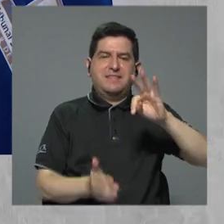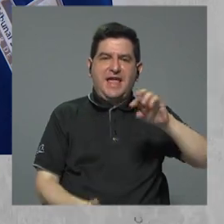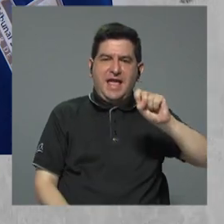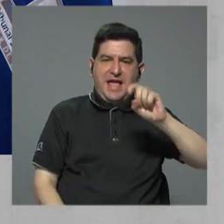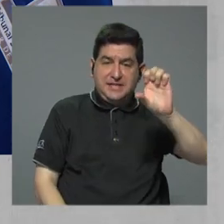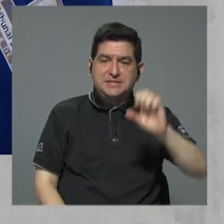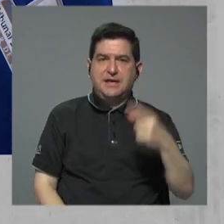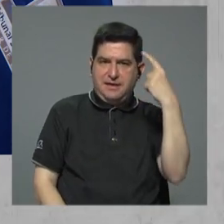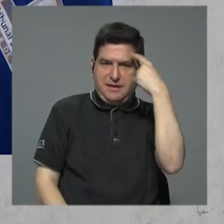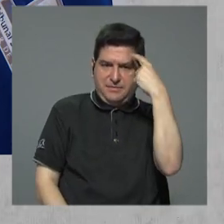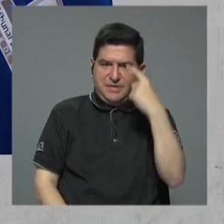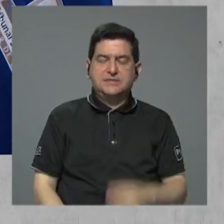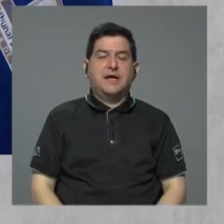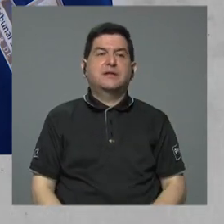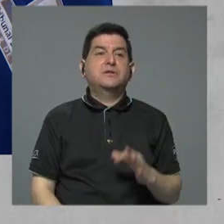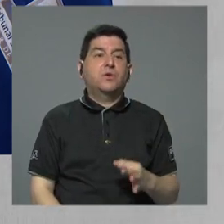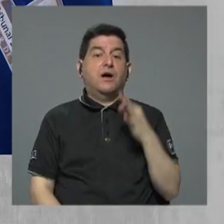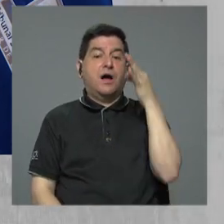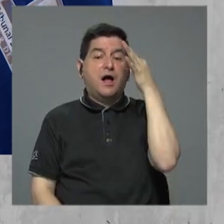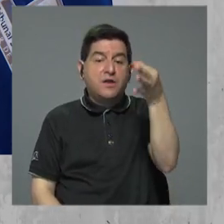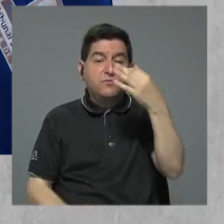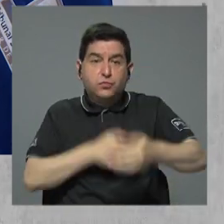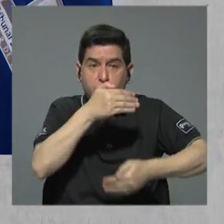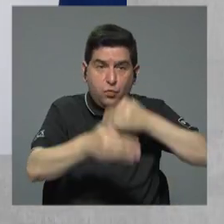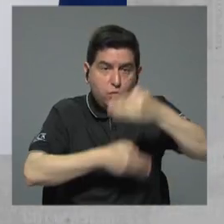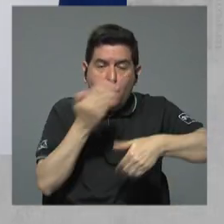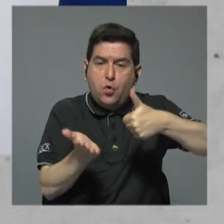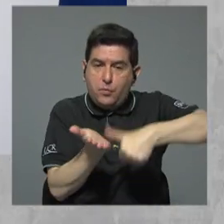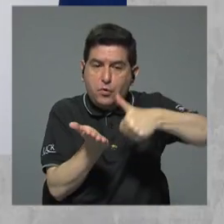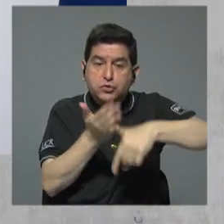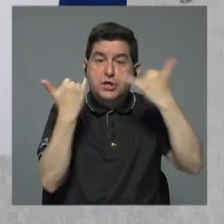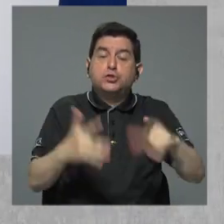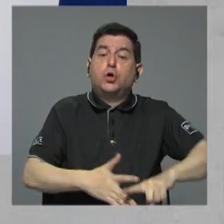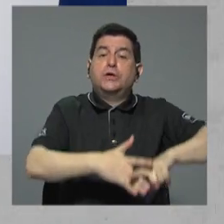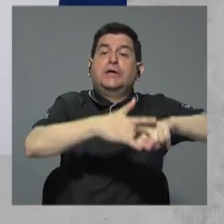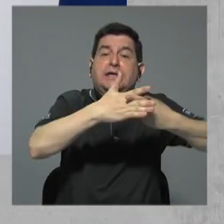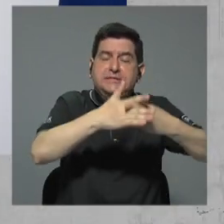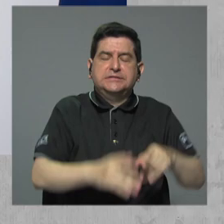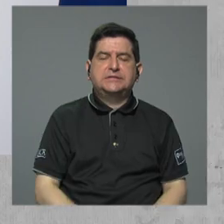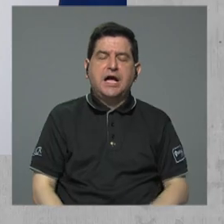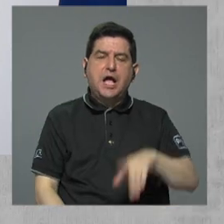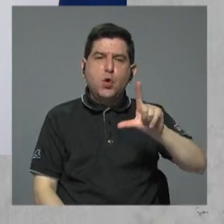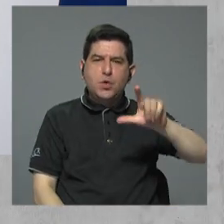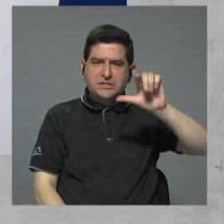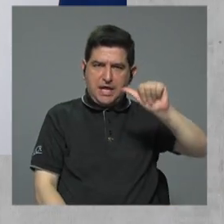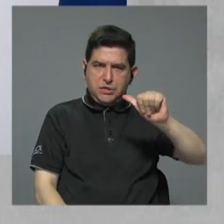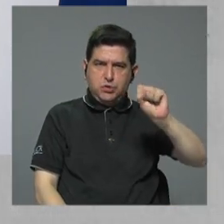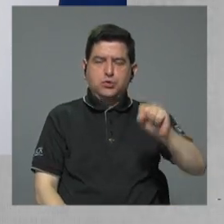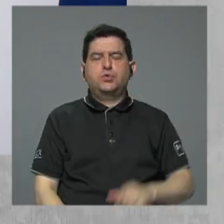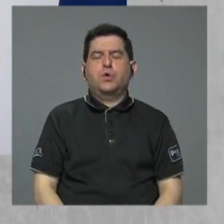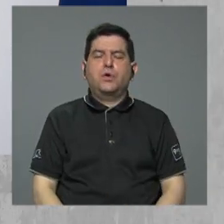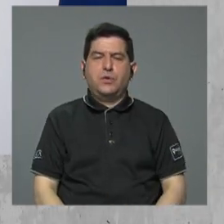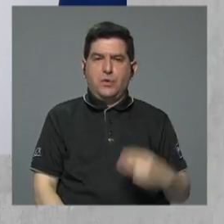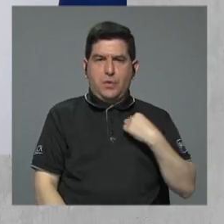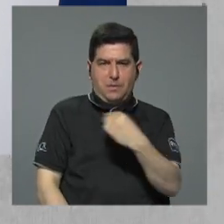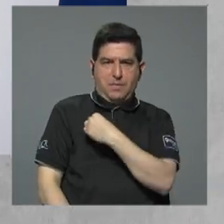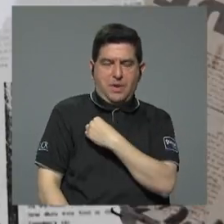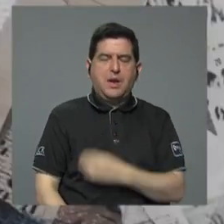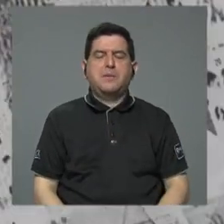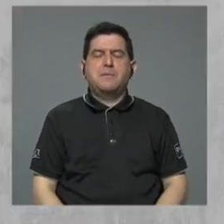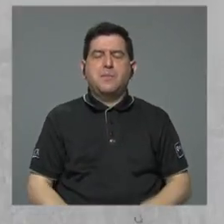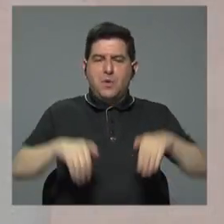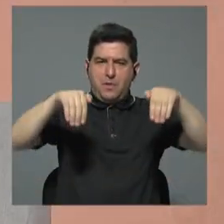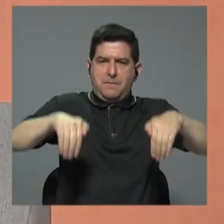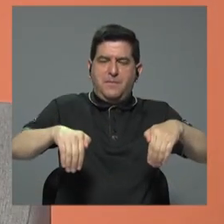cara a lo que nos espera, ¿verdad? Que es el proceso electoral que ya arrancó. Don Luis Antonio Sobrado fue magistrado del Tribunal Supremo de